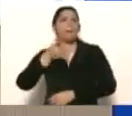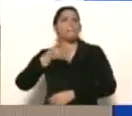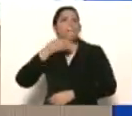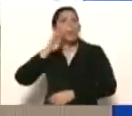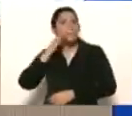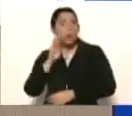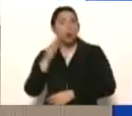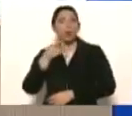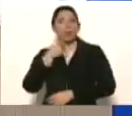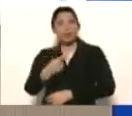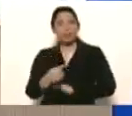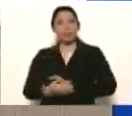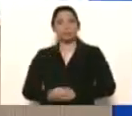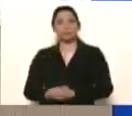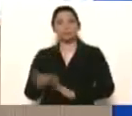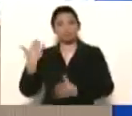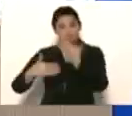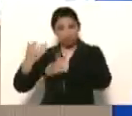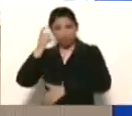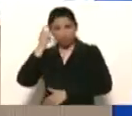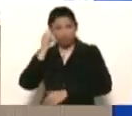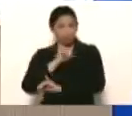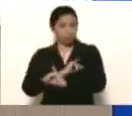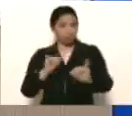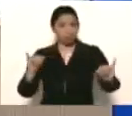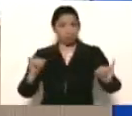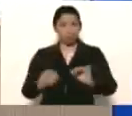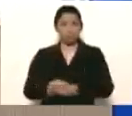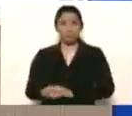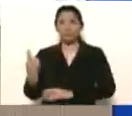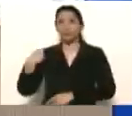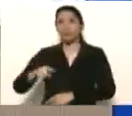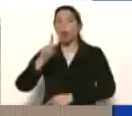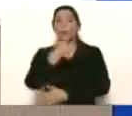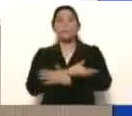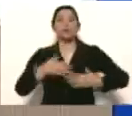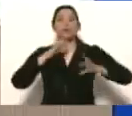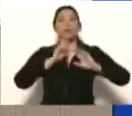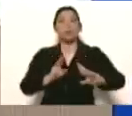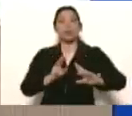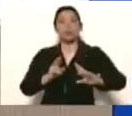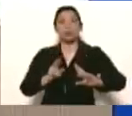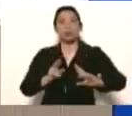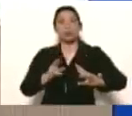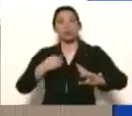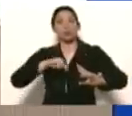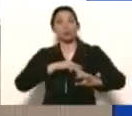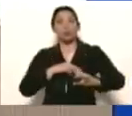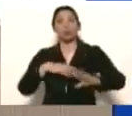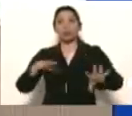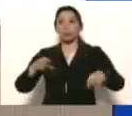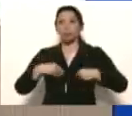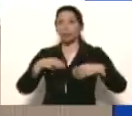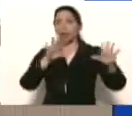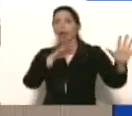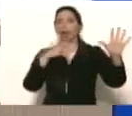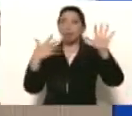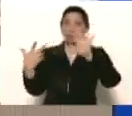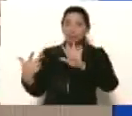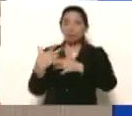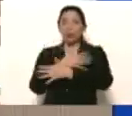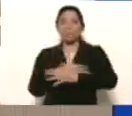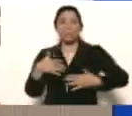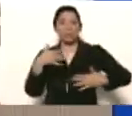zuckerber decía hace unos días que estaba en tenía habían tenido un millón de respuestas los usuarios nos estamos acercando a los 19 millones de